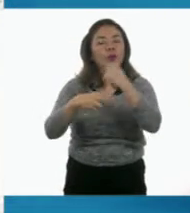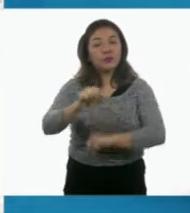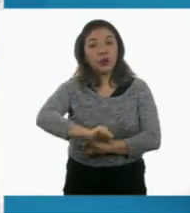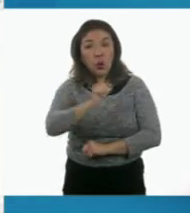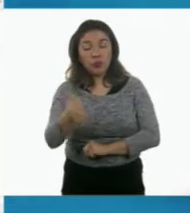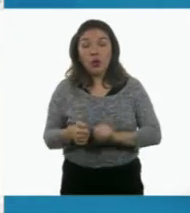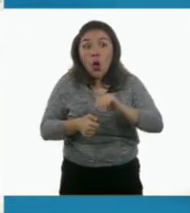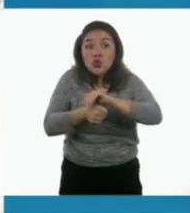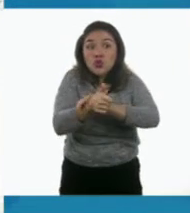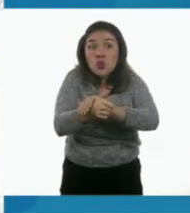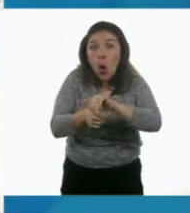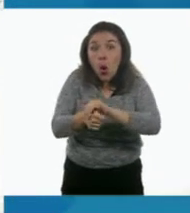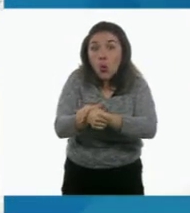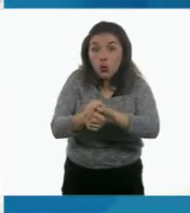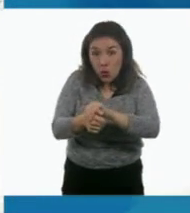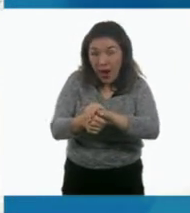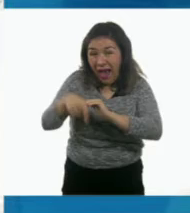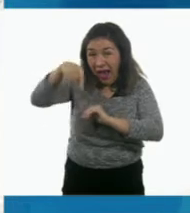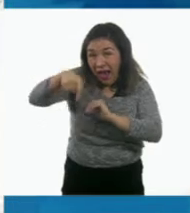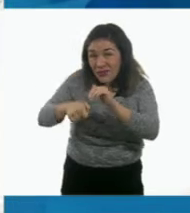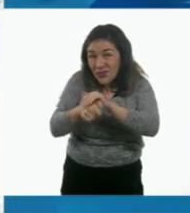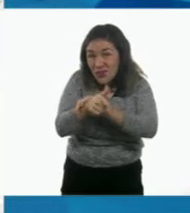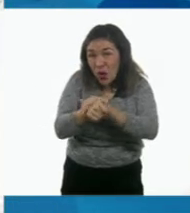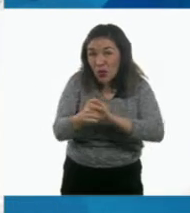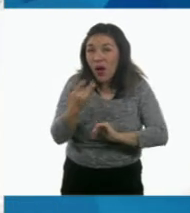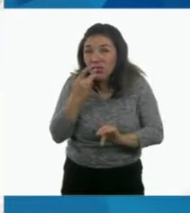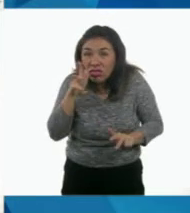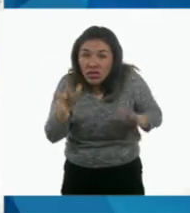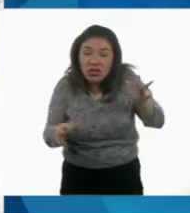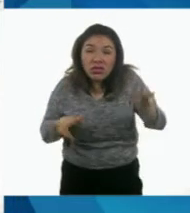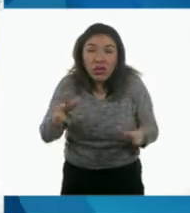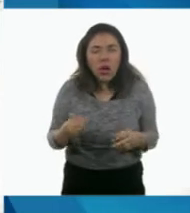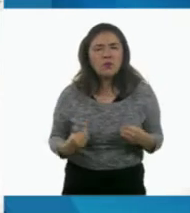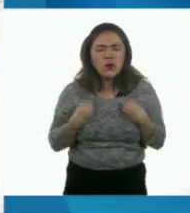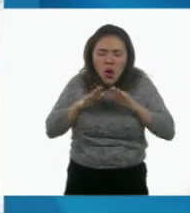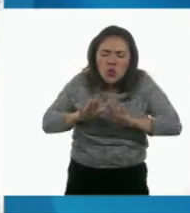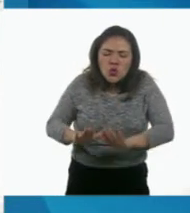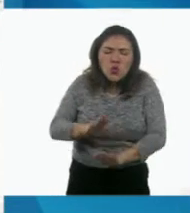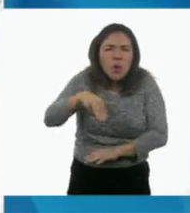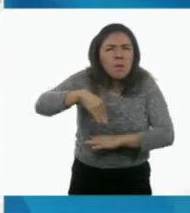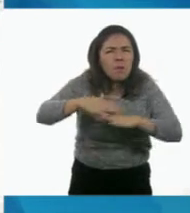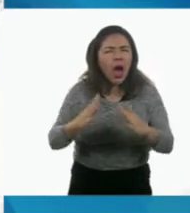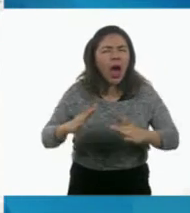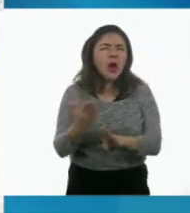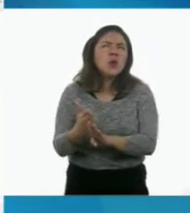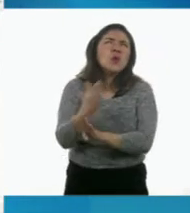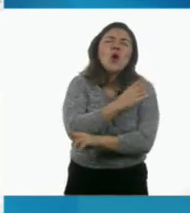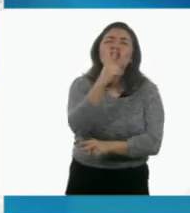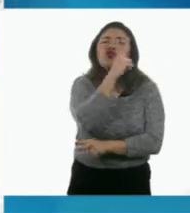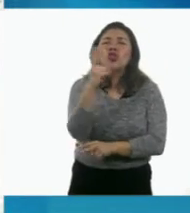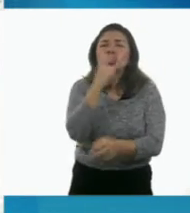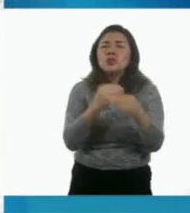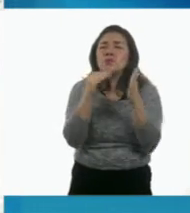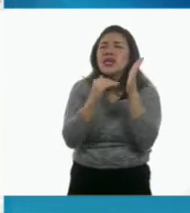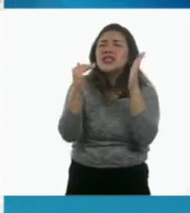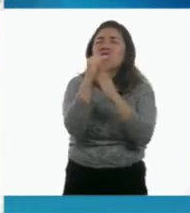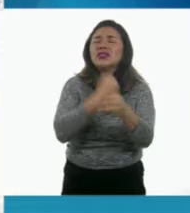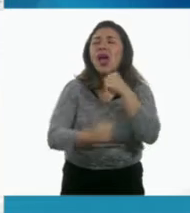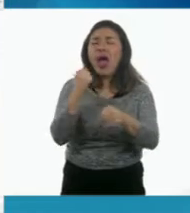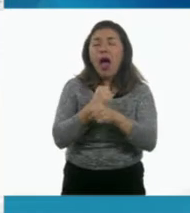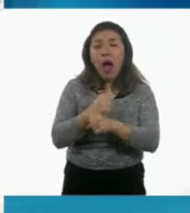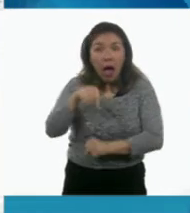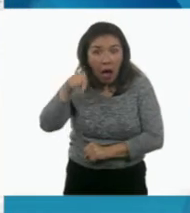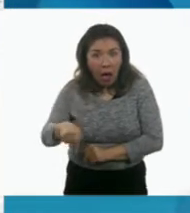Tortugas al poder. La tortuga es un reptil que vive en el mar desde hace 200 millones de años. Está